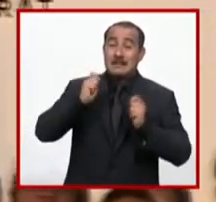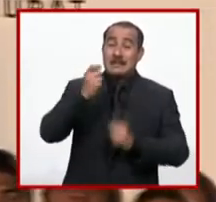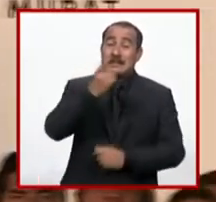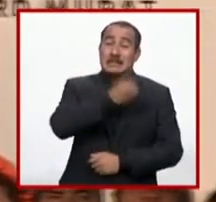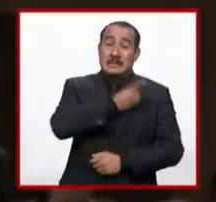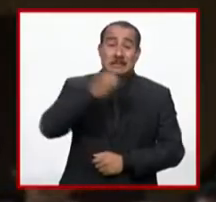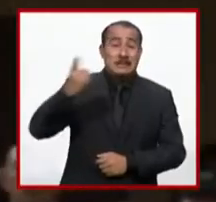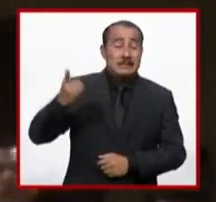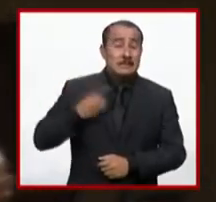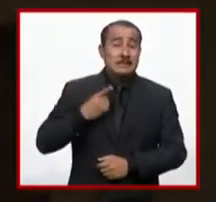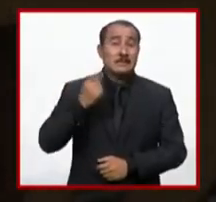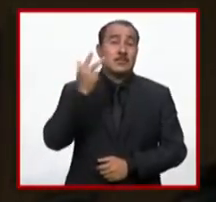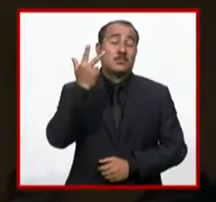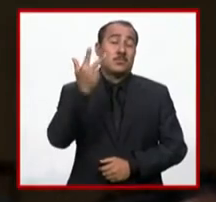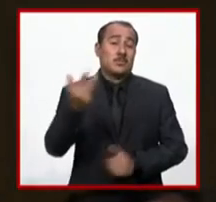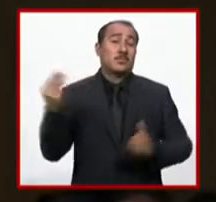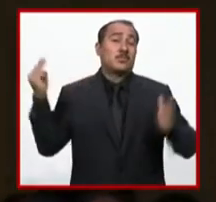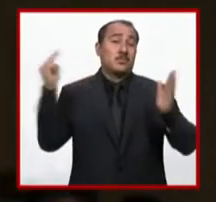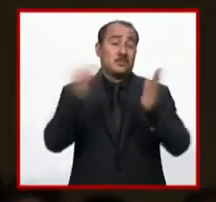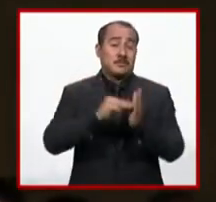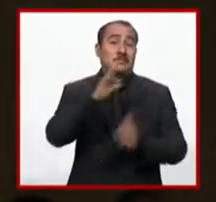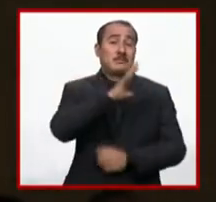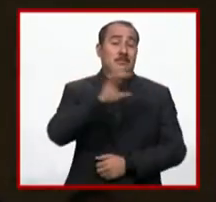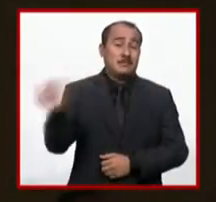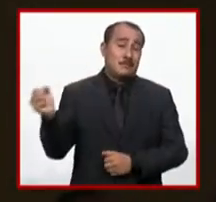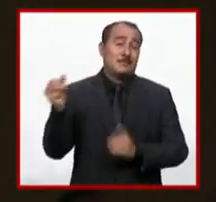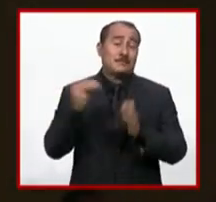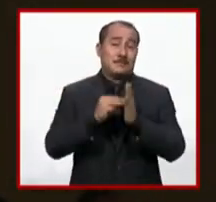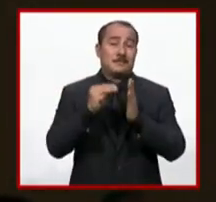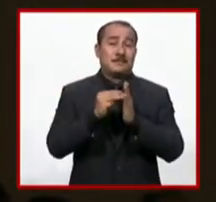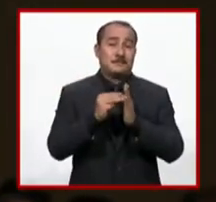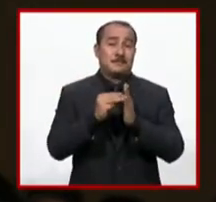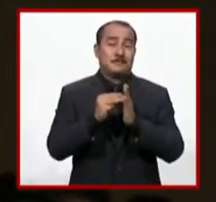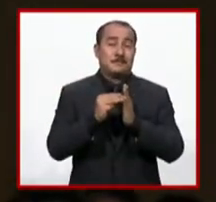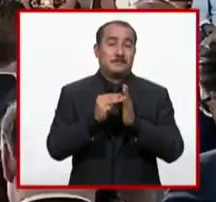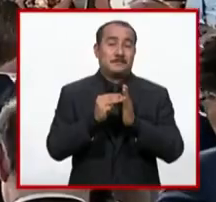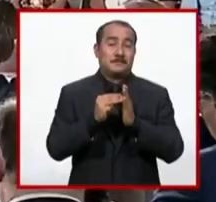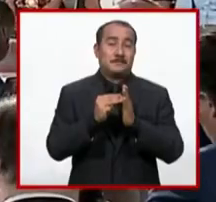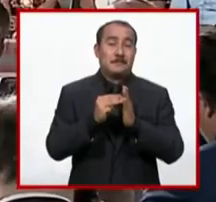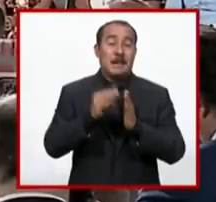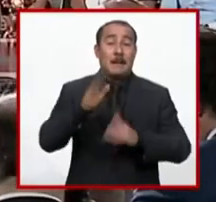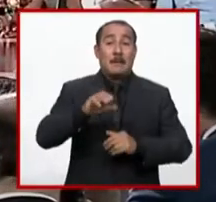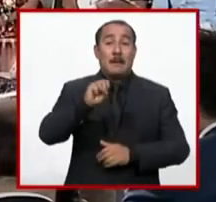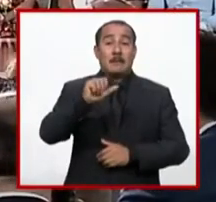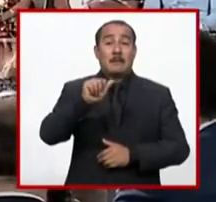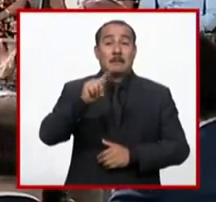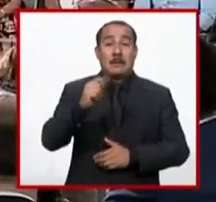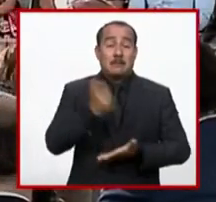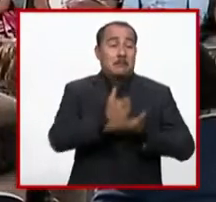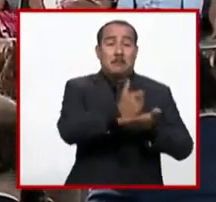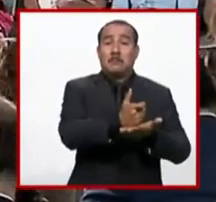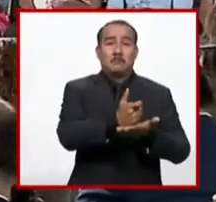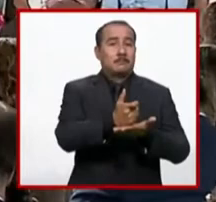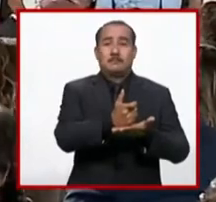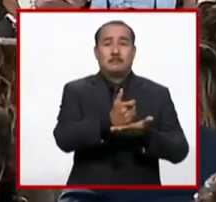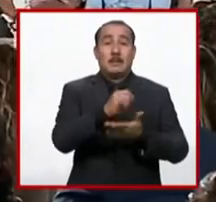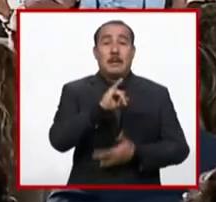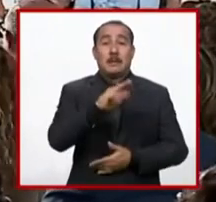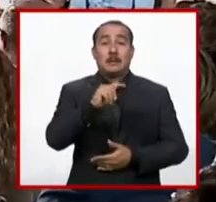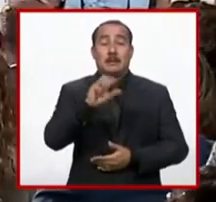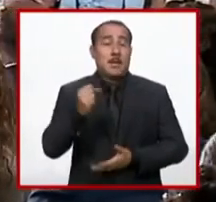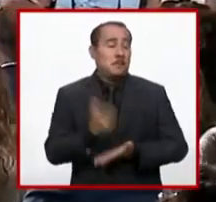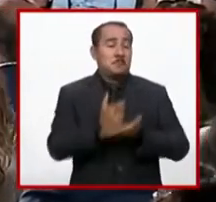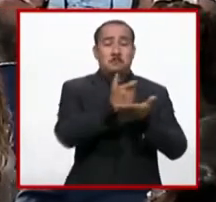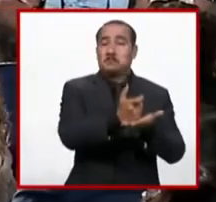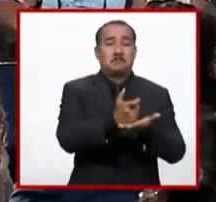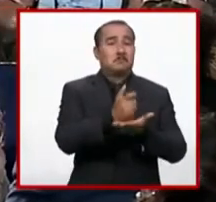que supera los 8.500 millones de pesos, donde no se pagaba el SAT y no se pagaba el ISSSTE. El día